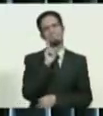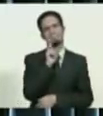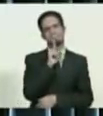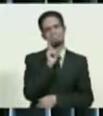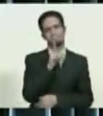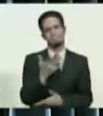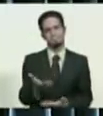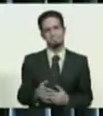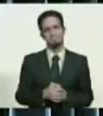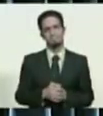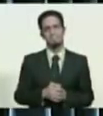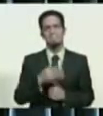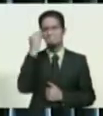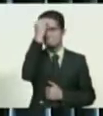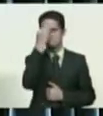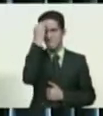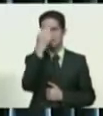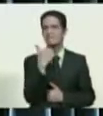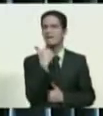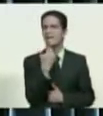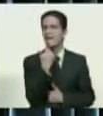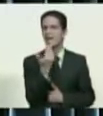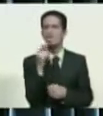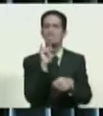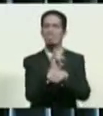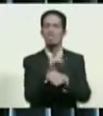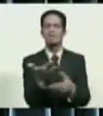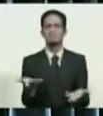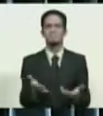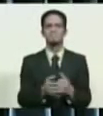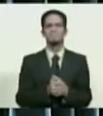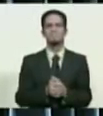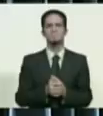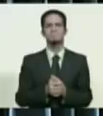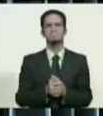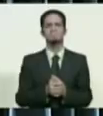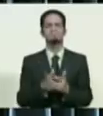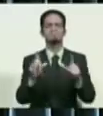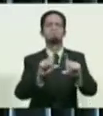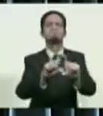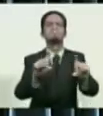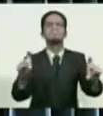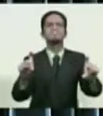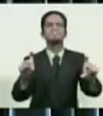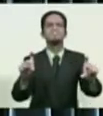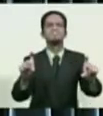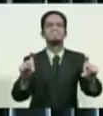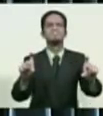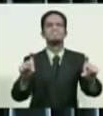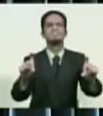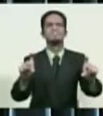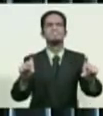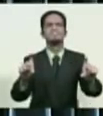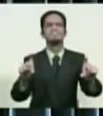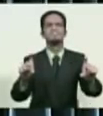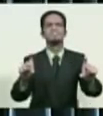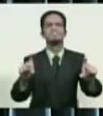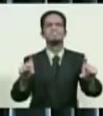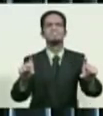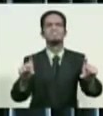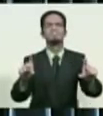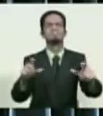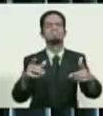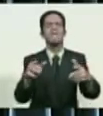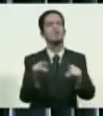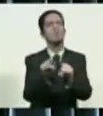aunque algunas personas dicen que supuesto no es un adjetivo, sino que es un pronombre. Como pronombre o como adjetivo, es un